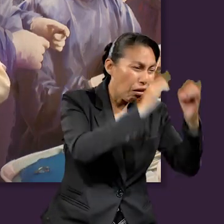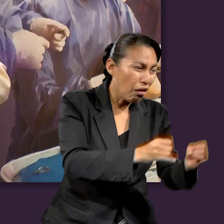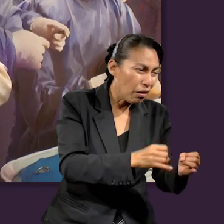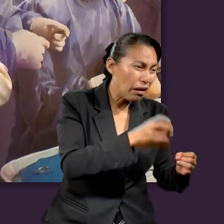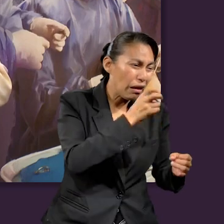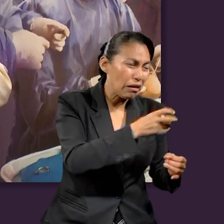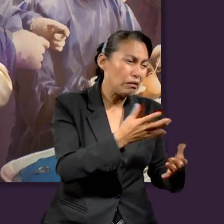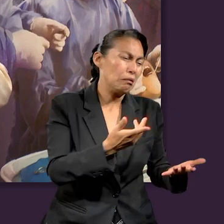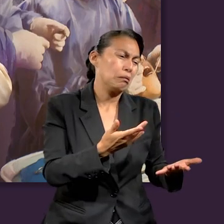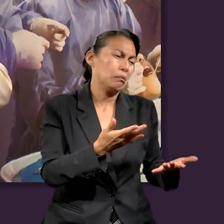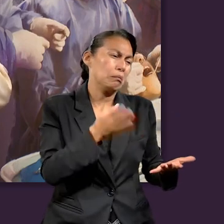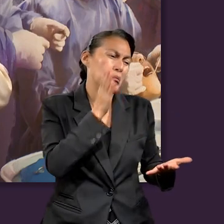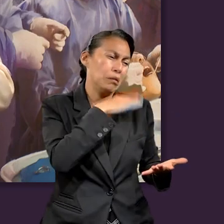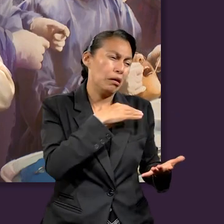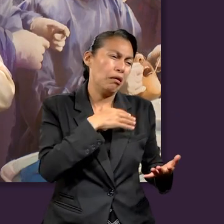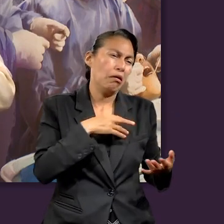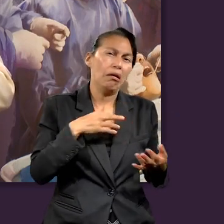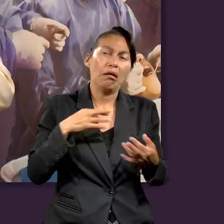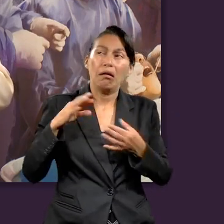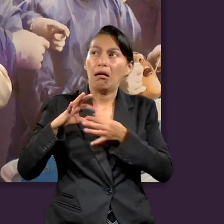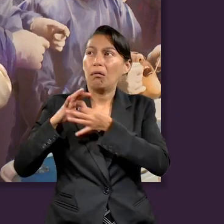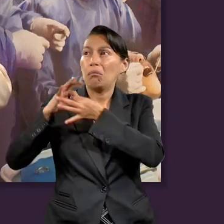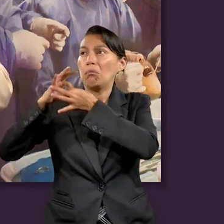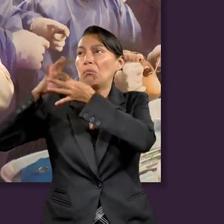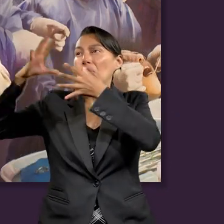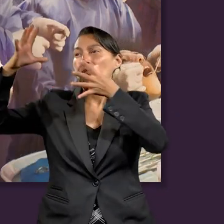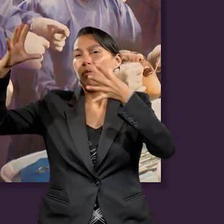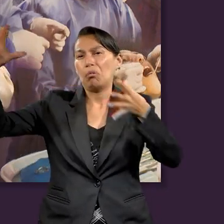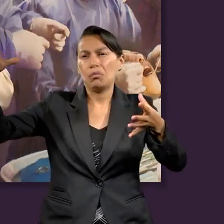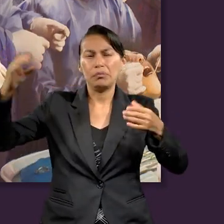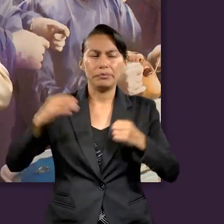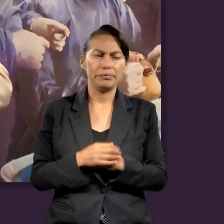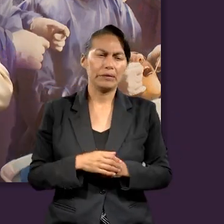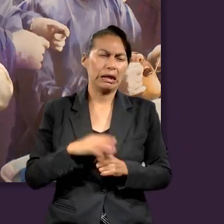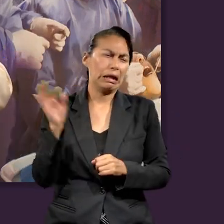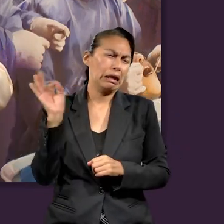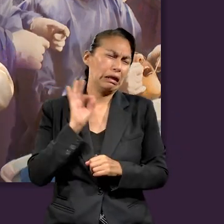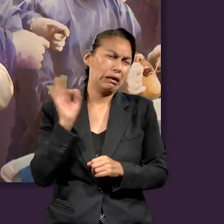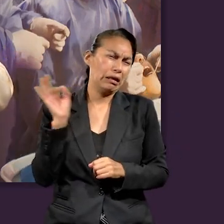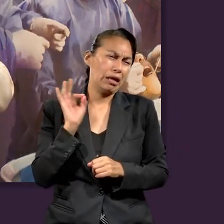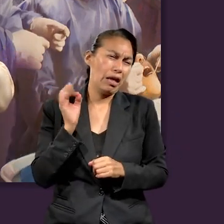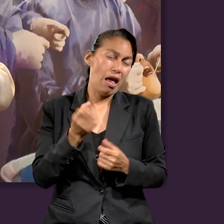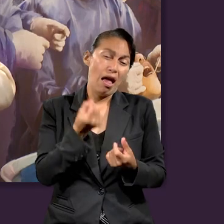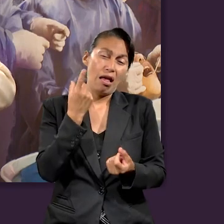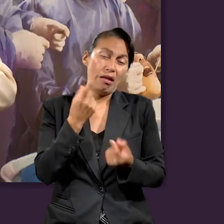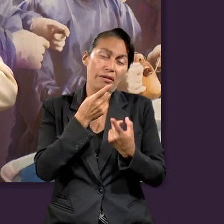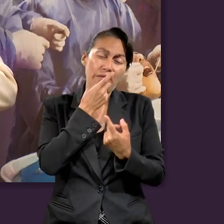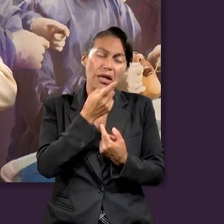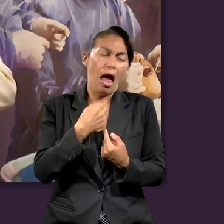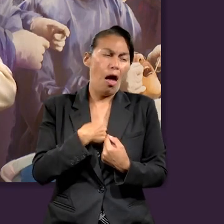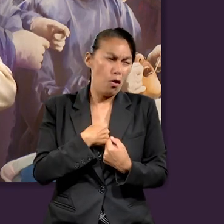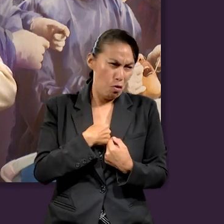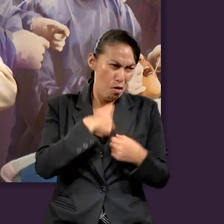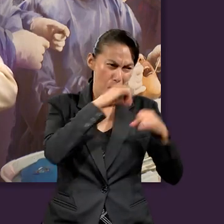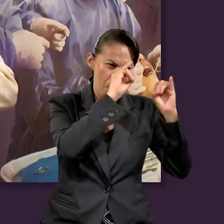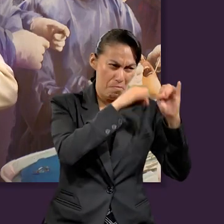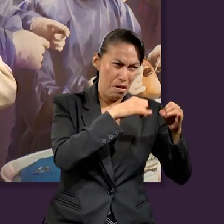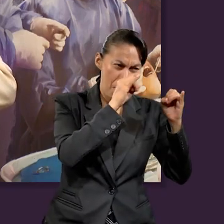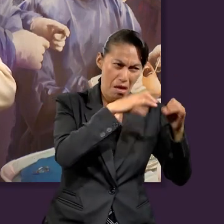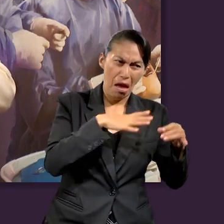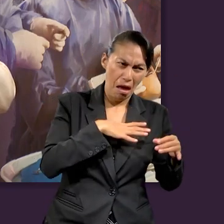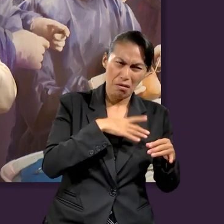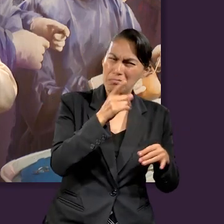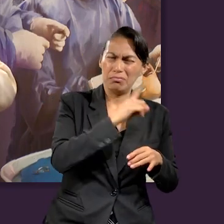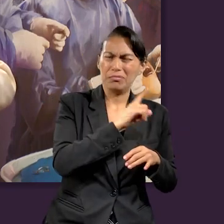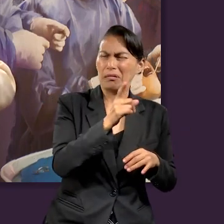pongamos a pensar, yo no tengo imágenes o no tengo estatuas físicas a las que le estoy dando mi adoración, pero como usted lo mencionó hace